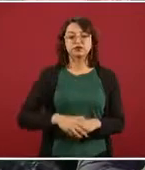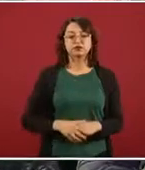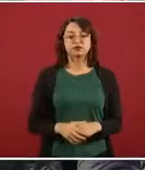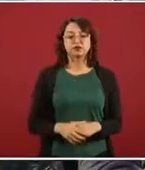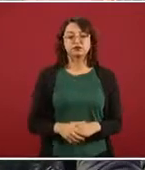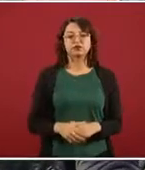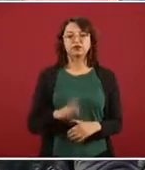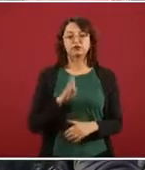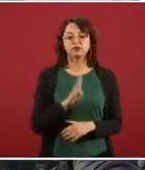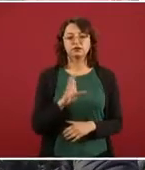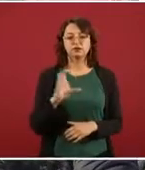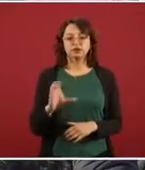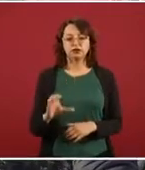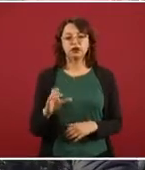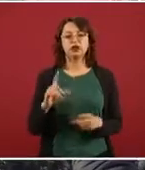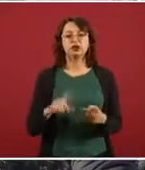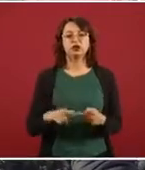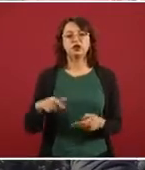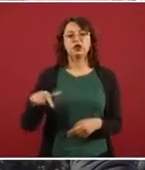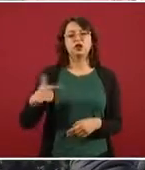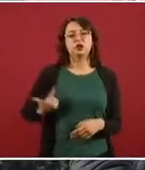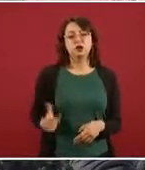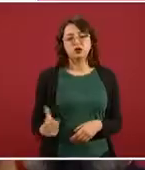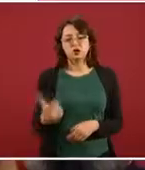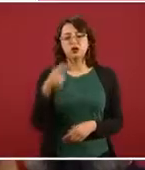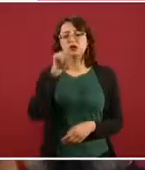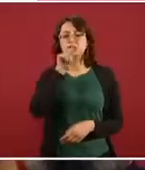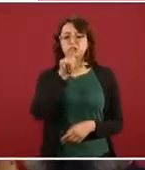Baja California, Guanajuato, Jalisco.